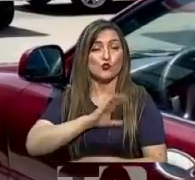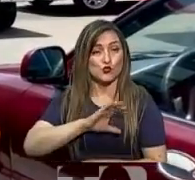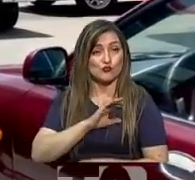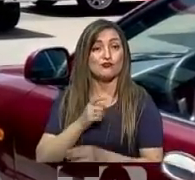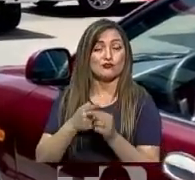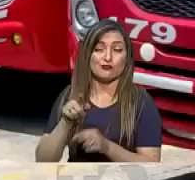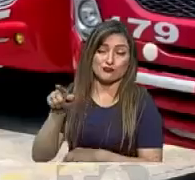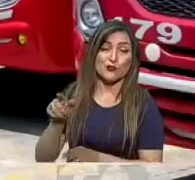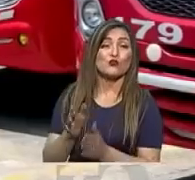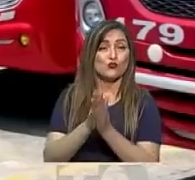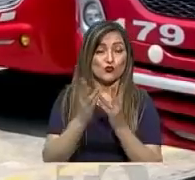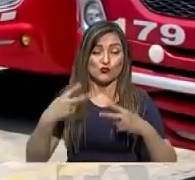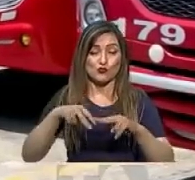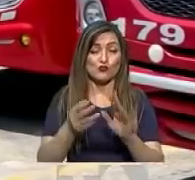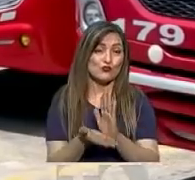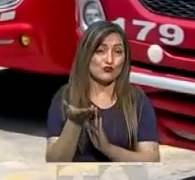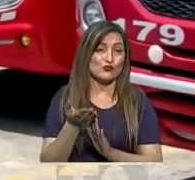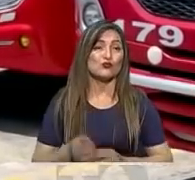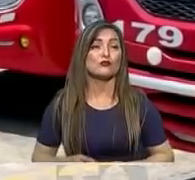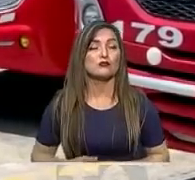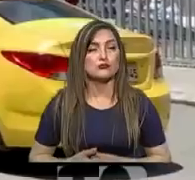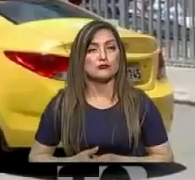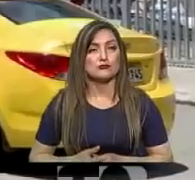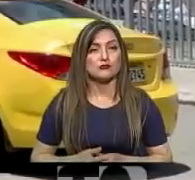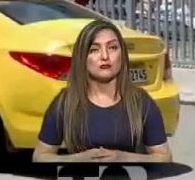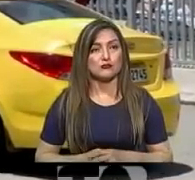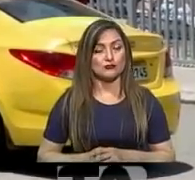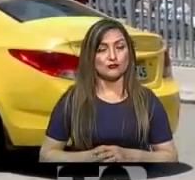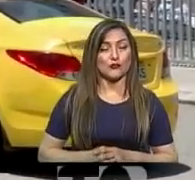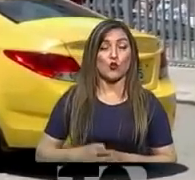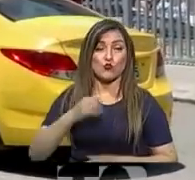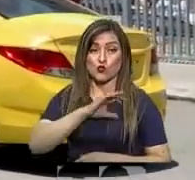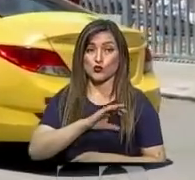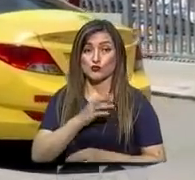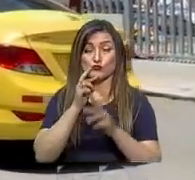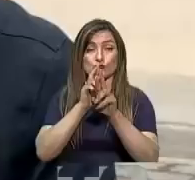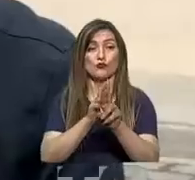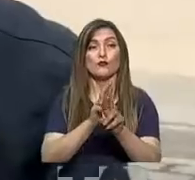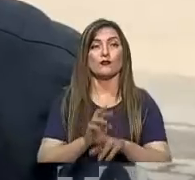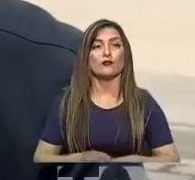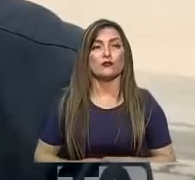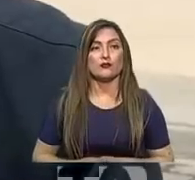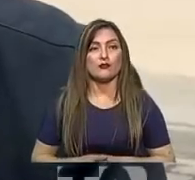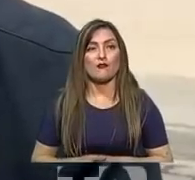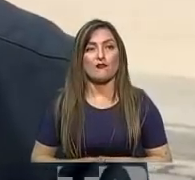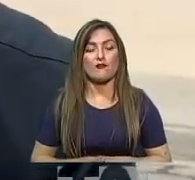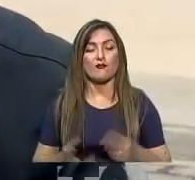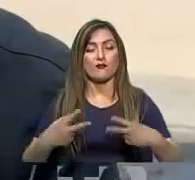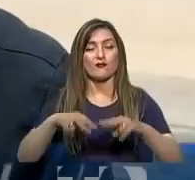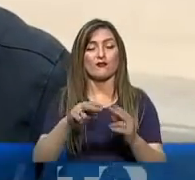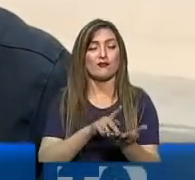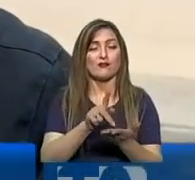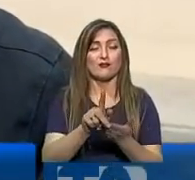las competencias, un alza en los pasajes. Sin embargo, la respuesta del ente municipal fue la siguiente. El pasaje finalmente al